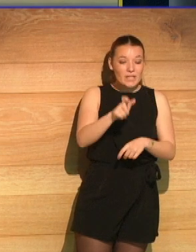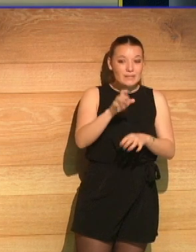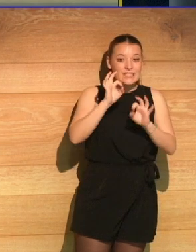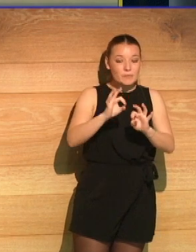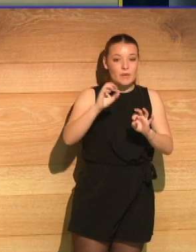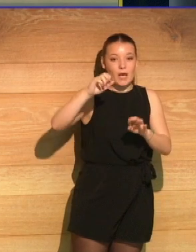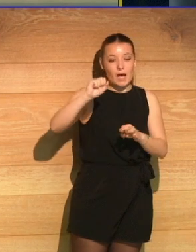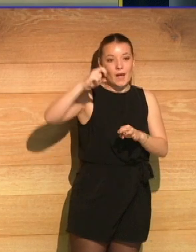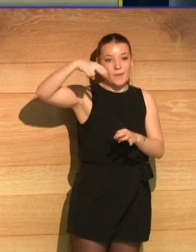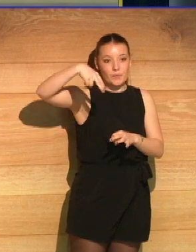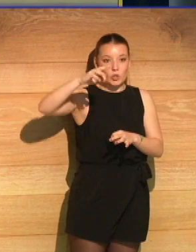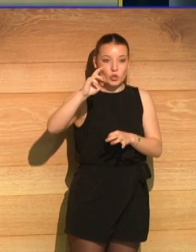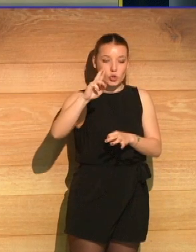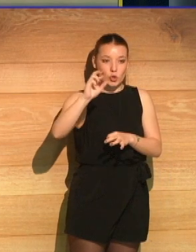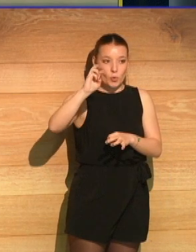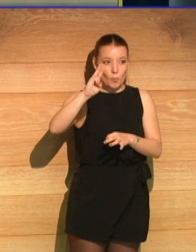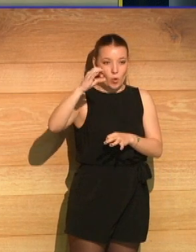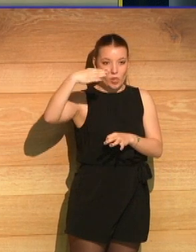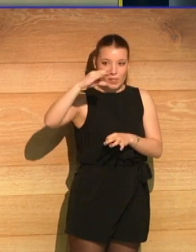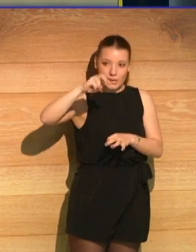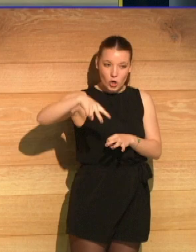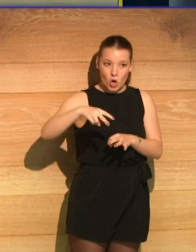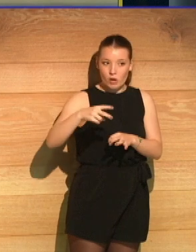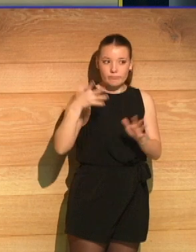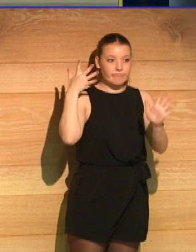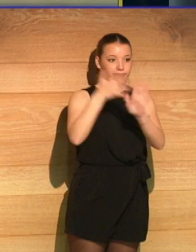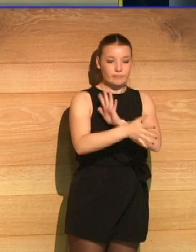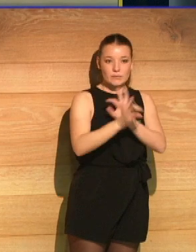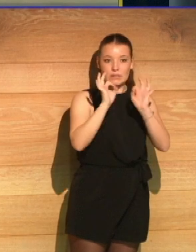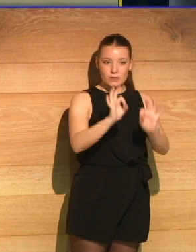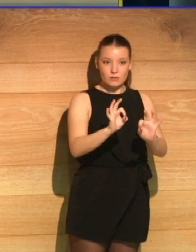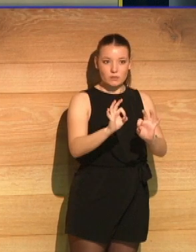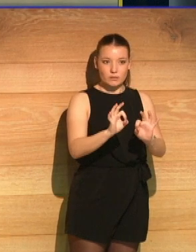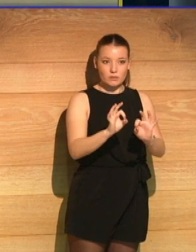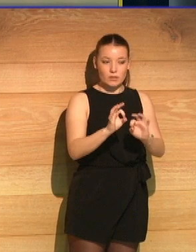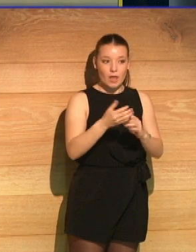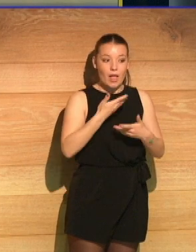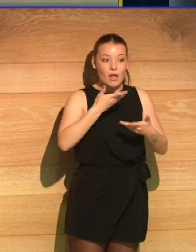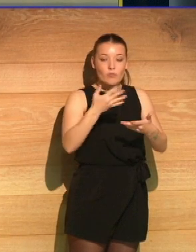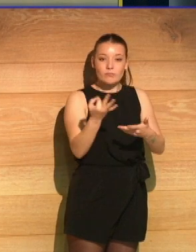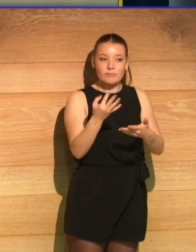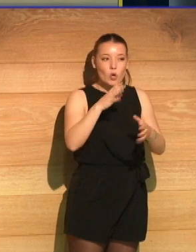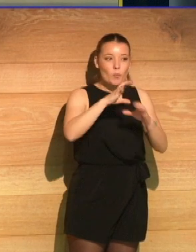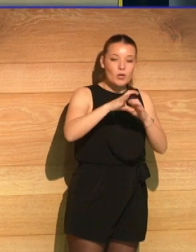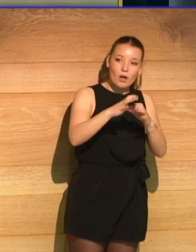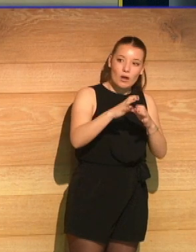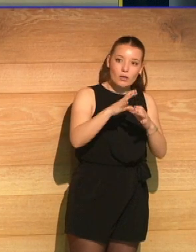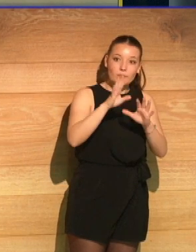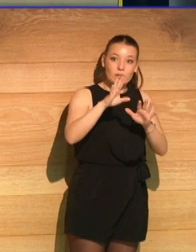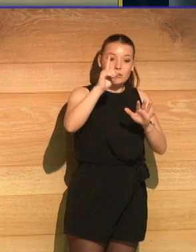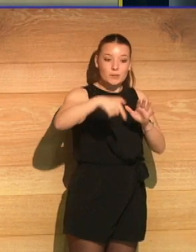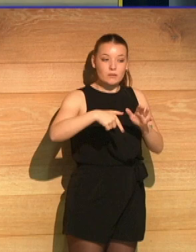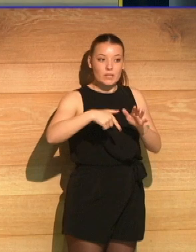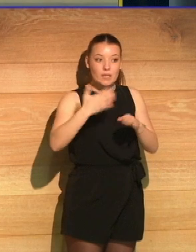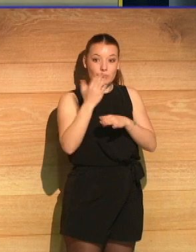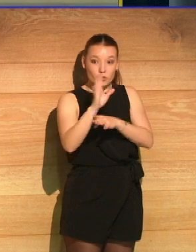fue definitiva y ayudó mucho a comunicar, pero en el teatro y en exposiciones de arte también es